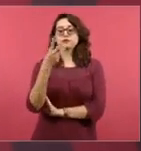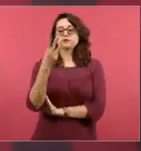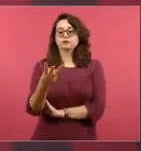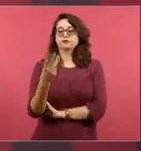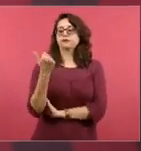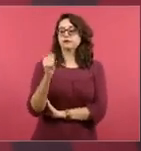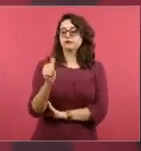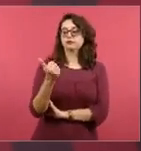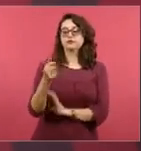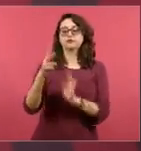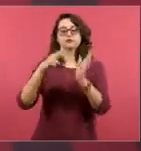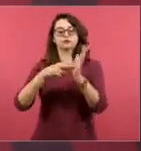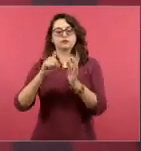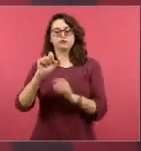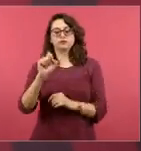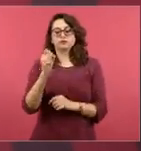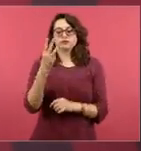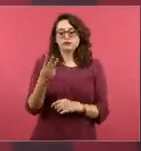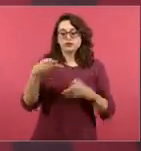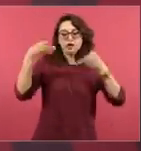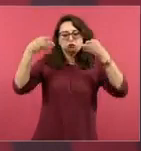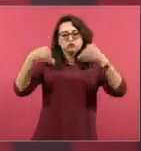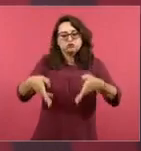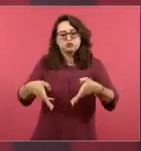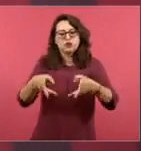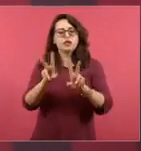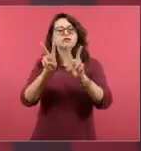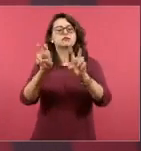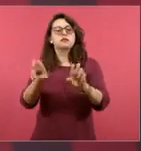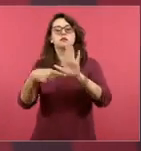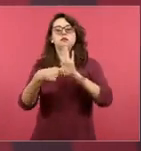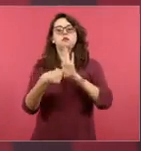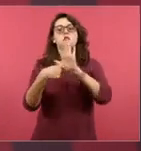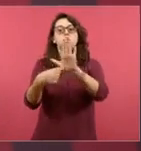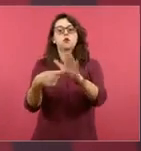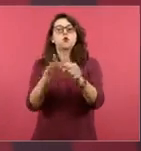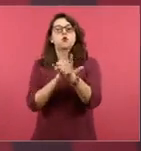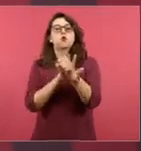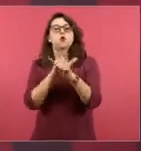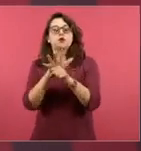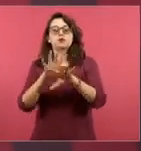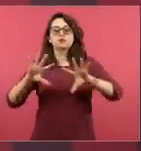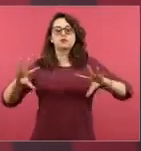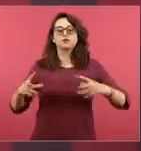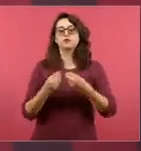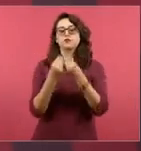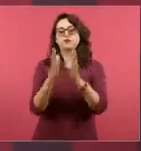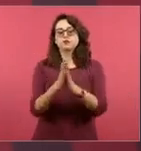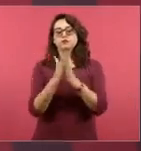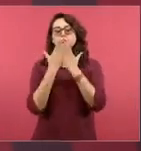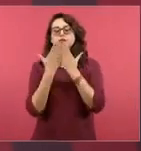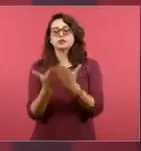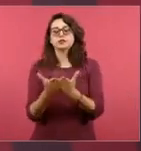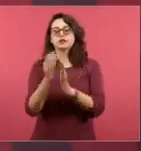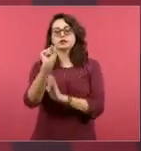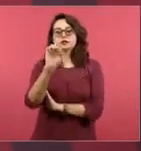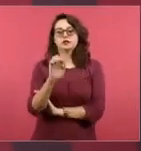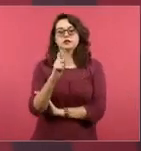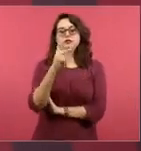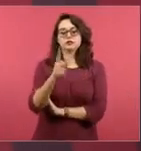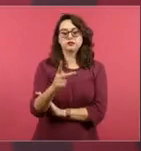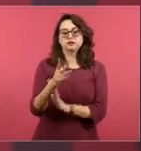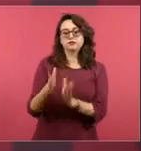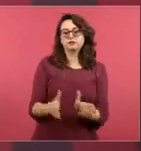agosto, vamos a dedicar esta conferencia a la presentación de la familia de libros de texto gratuitos de